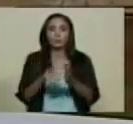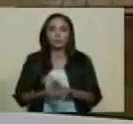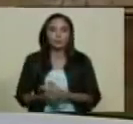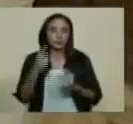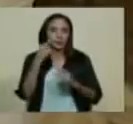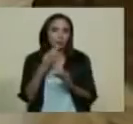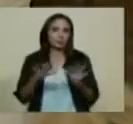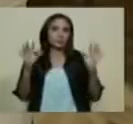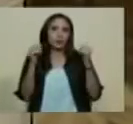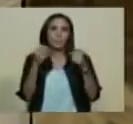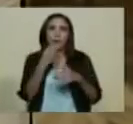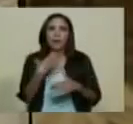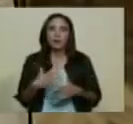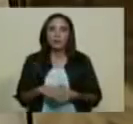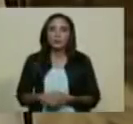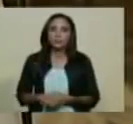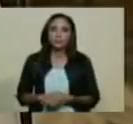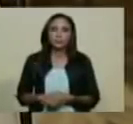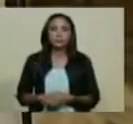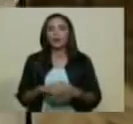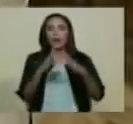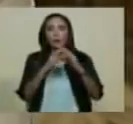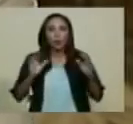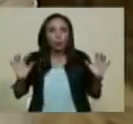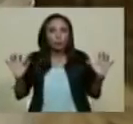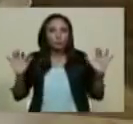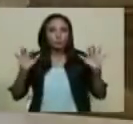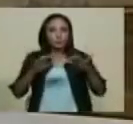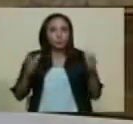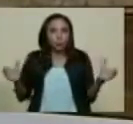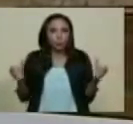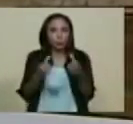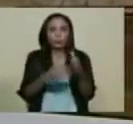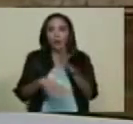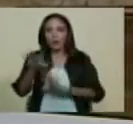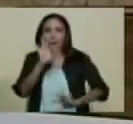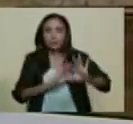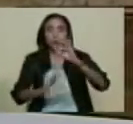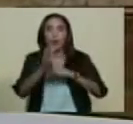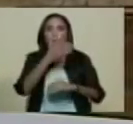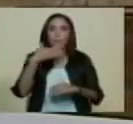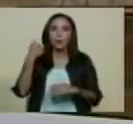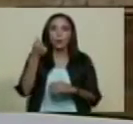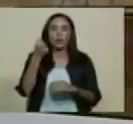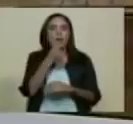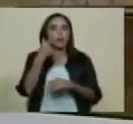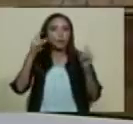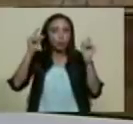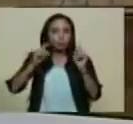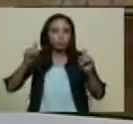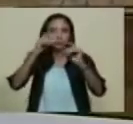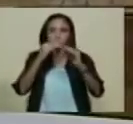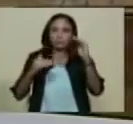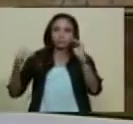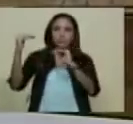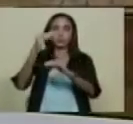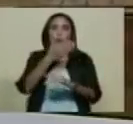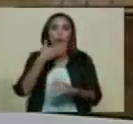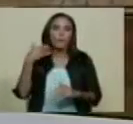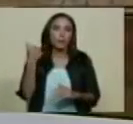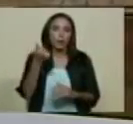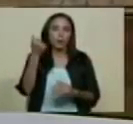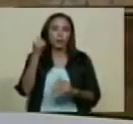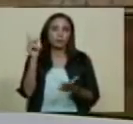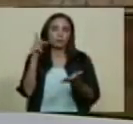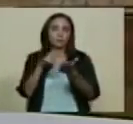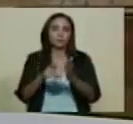mágica, Pedro. Tú masificas, captas lo mejor y luego lo formas en alto rendimiento de